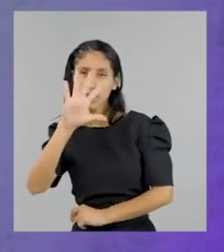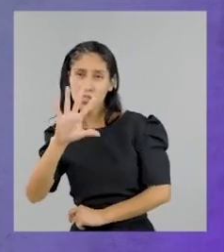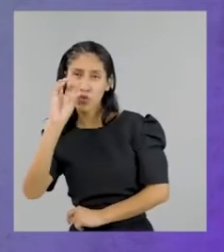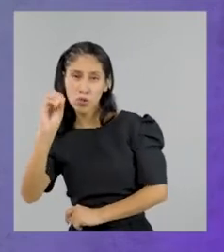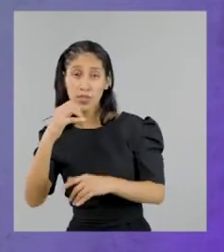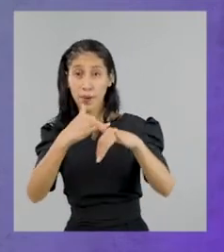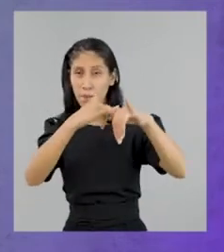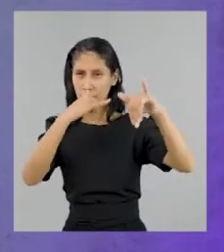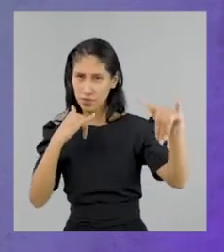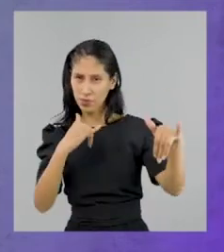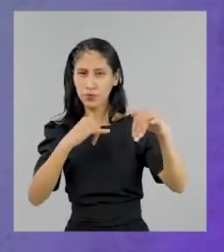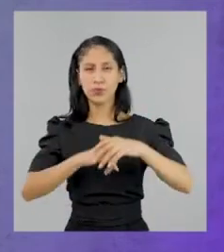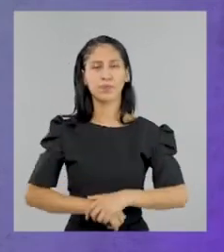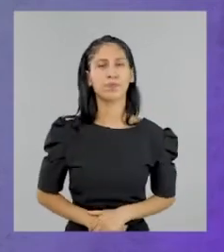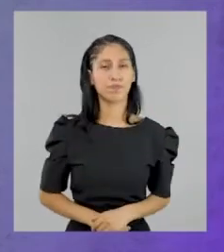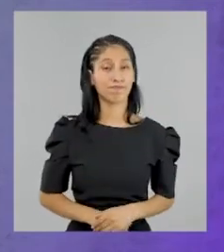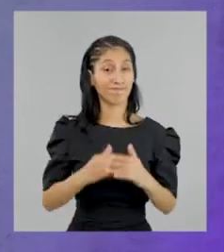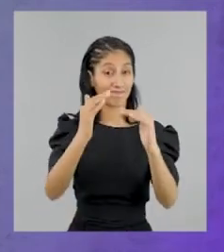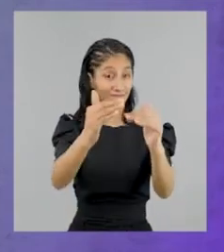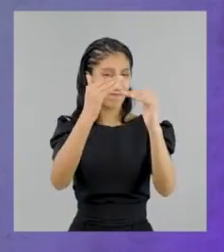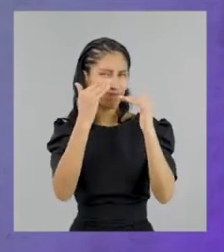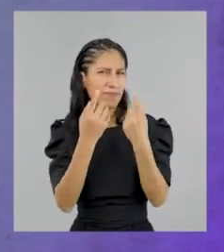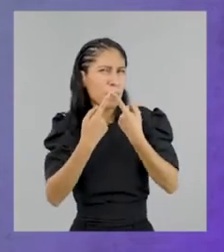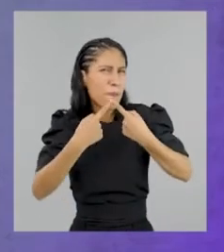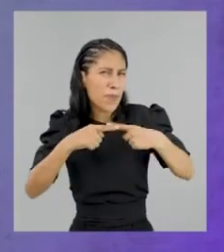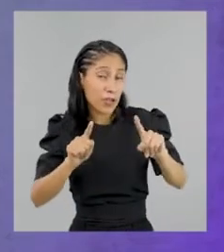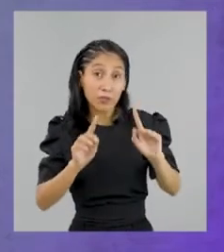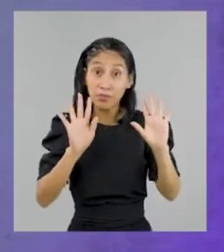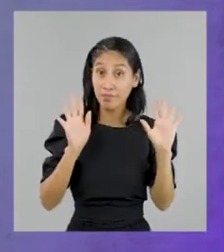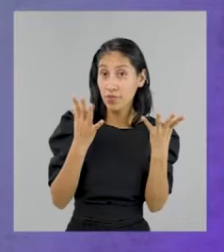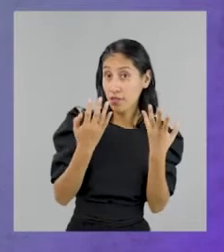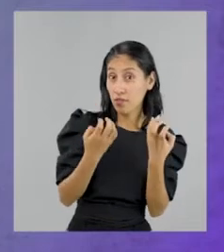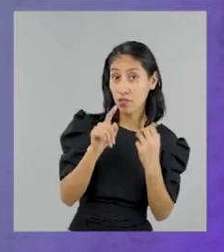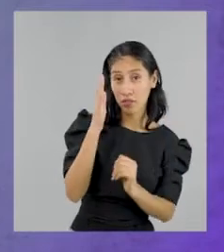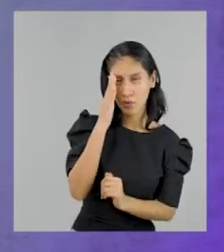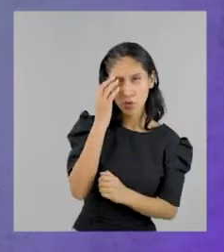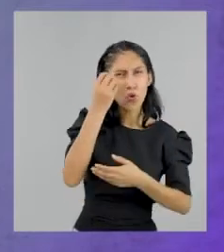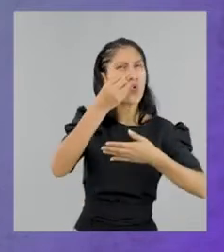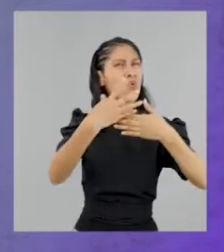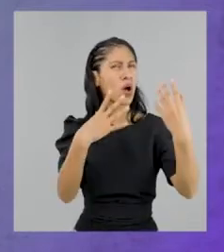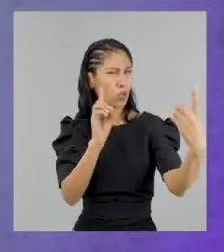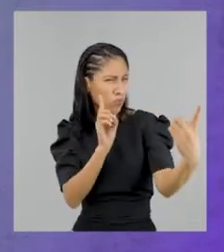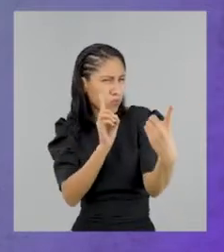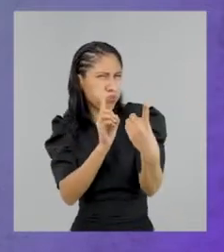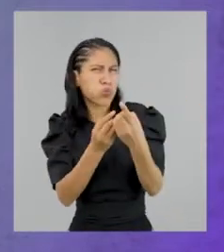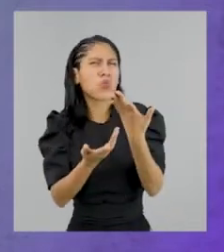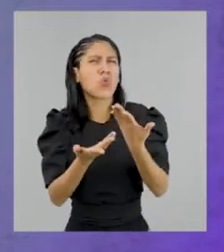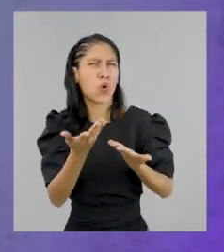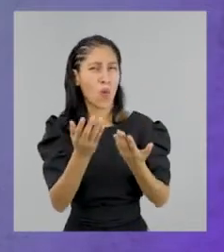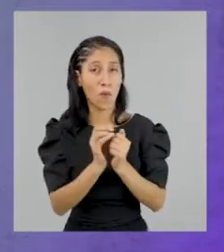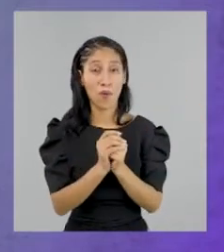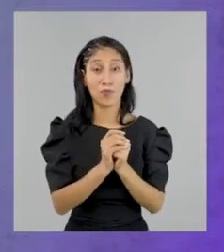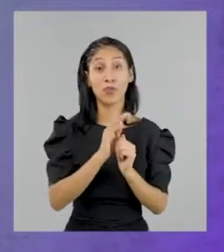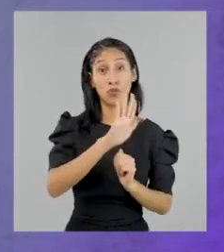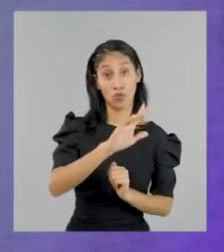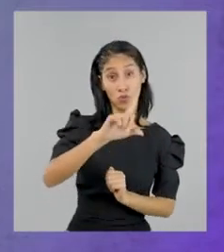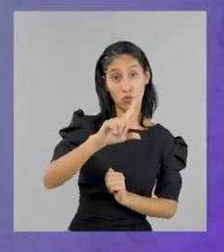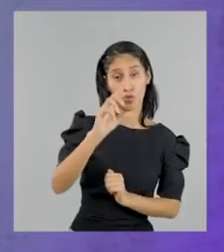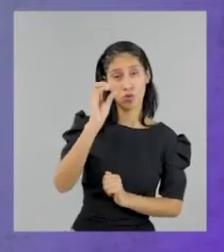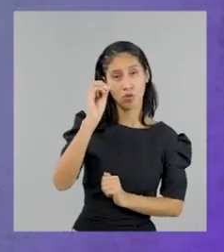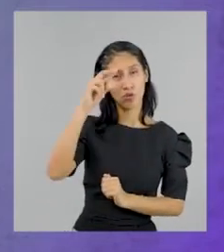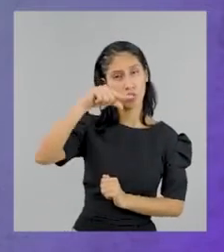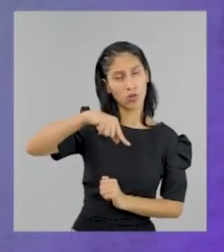igual 1050 metros. Pero se quiere saber cuánto se acercó, es decir,